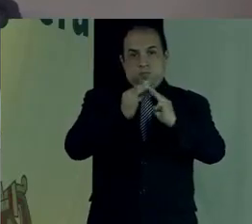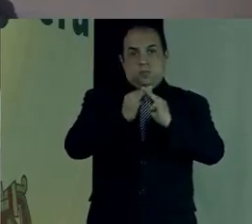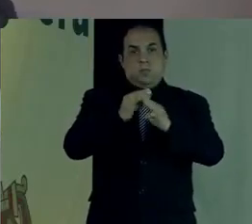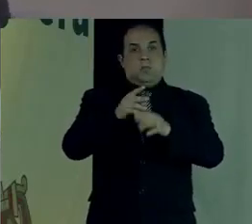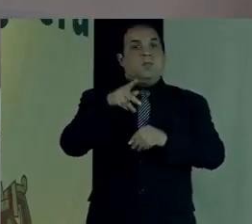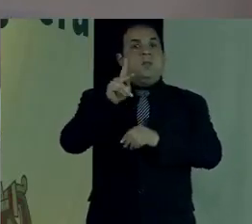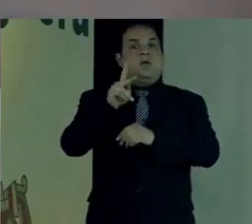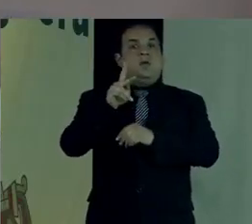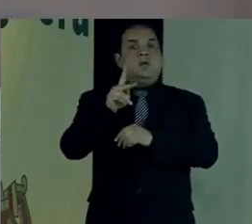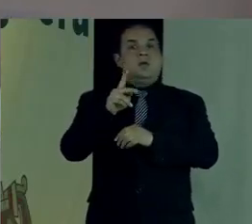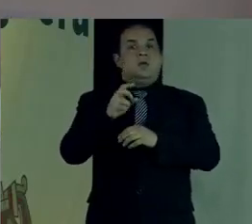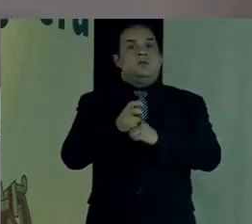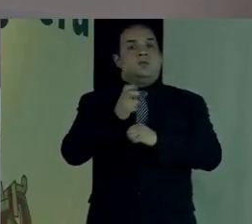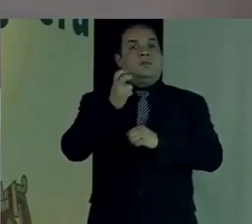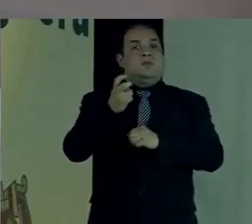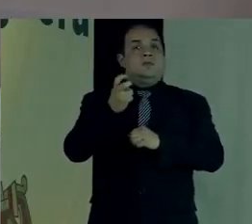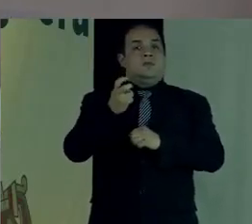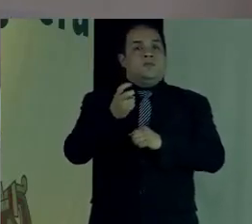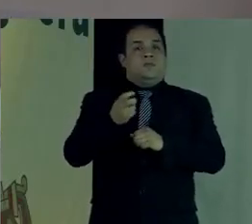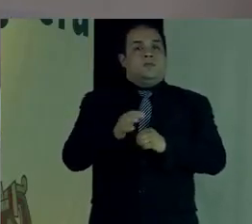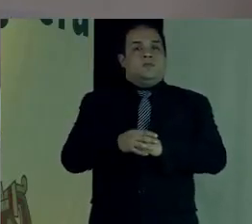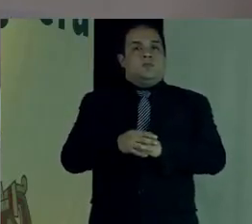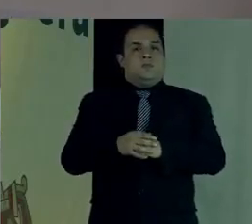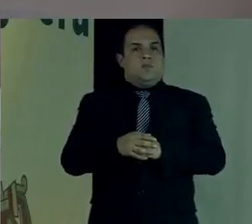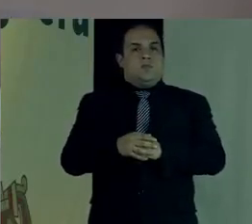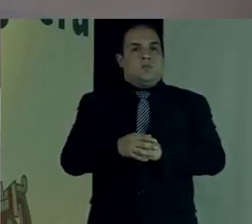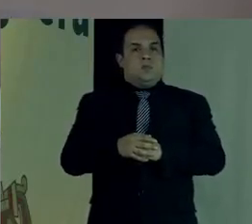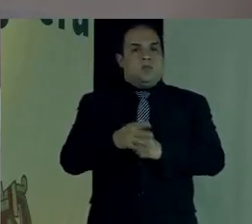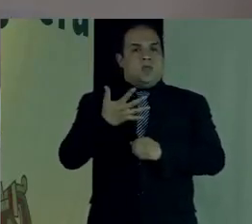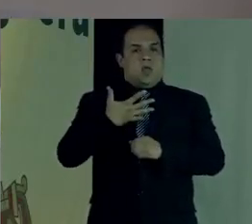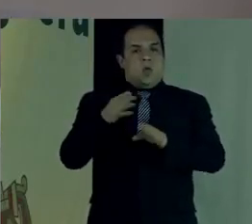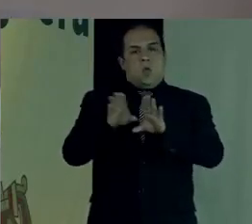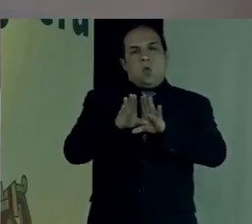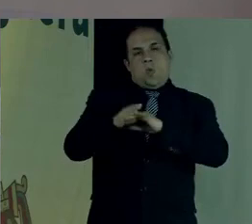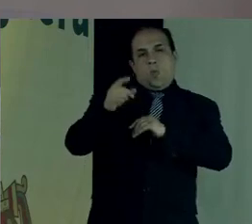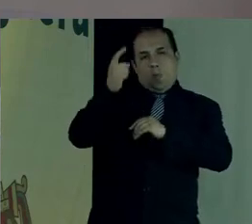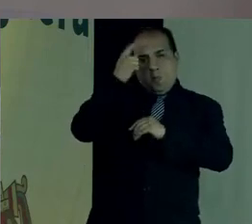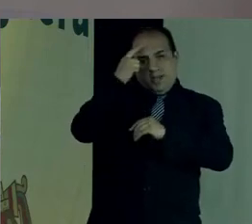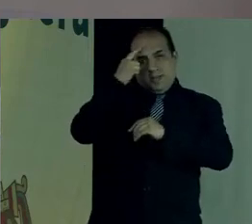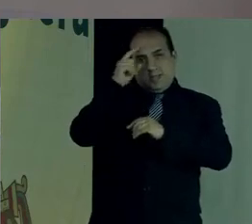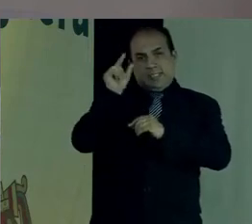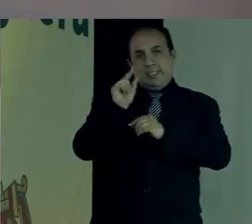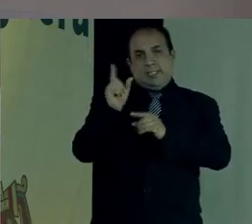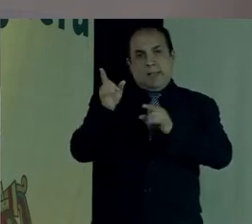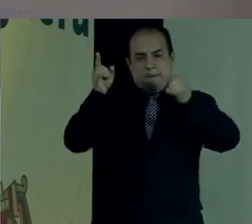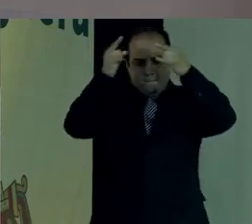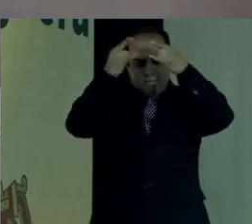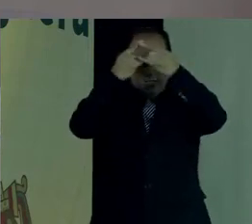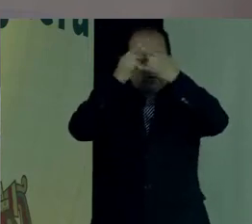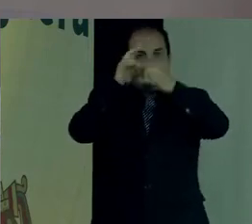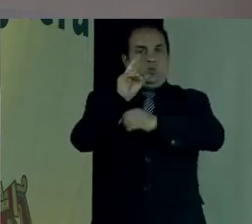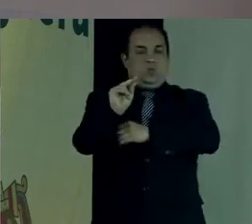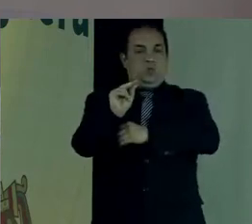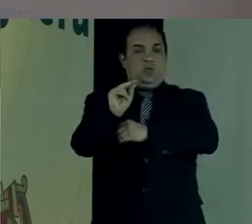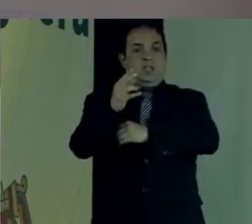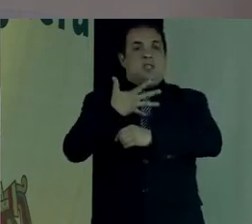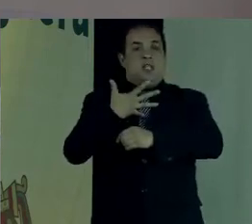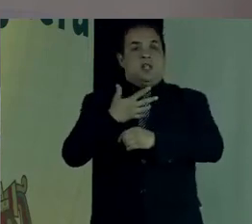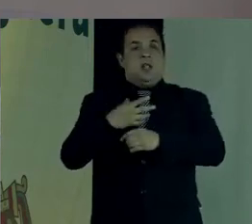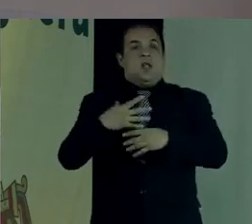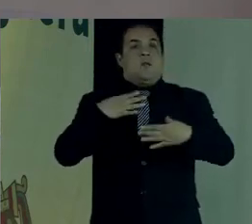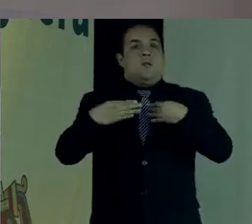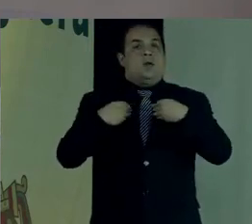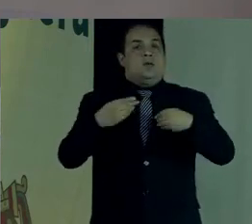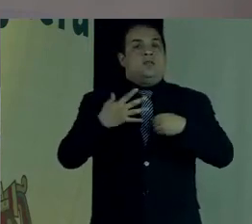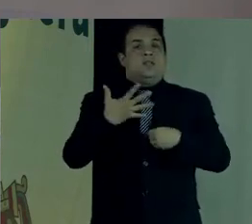pero eso desde luego no debe llevarnos a una visión quizá reduccionista quizás simplista de enfocar una pandemia